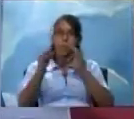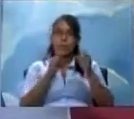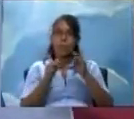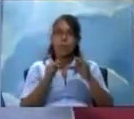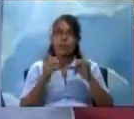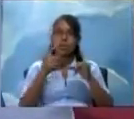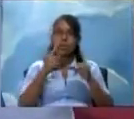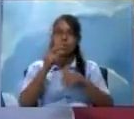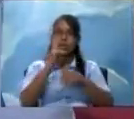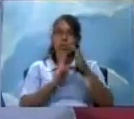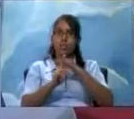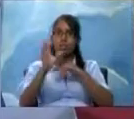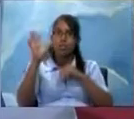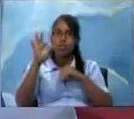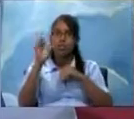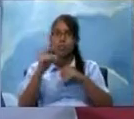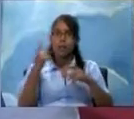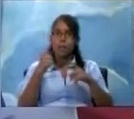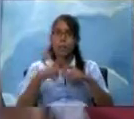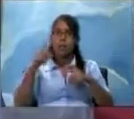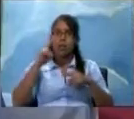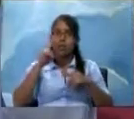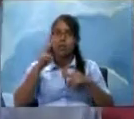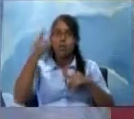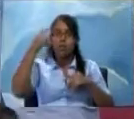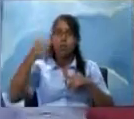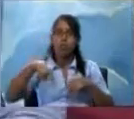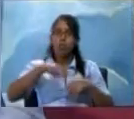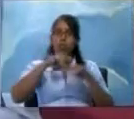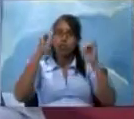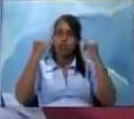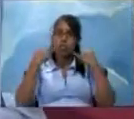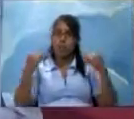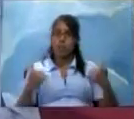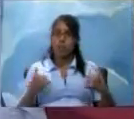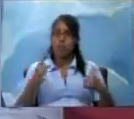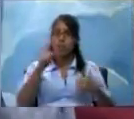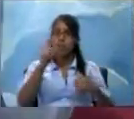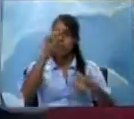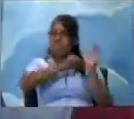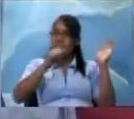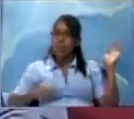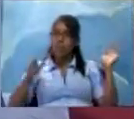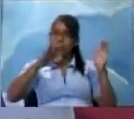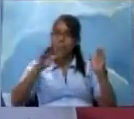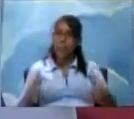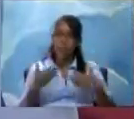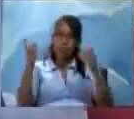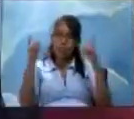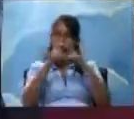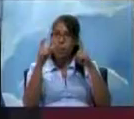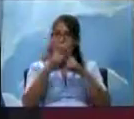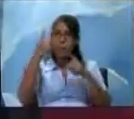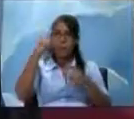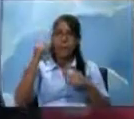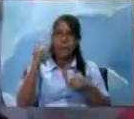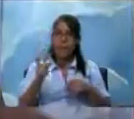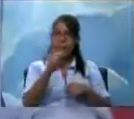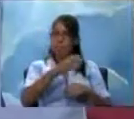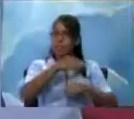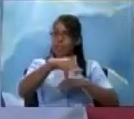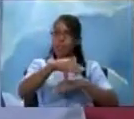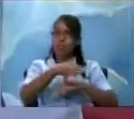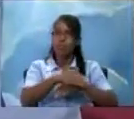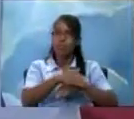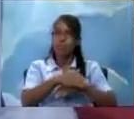preparados. Oiga como dice el verso 9, dice, pero mirad por vosotros mismos. El Señor está dando una palabra para la gente